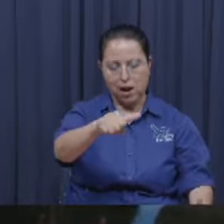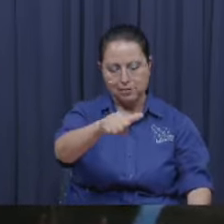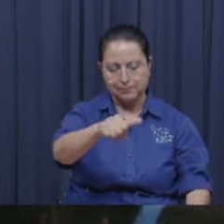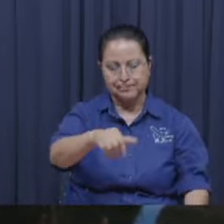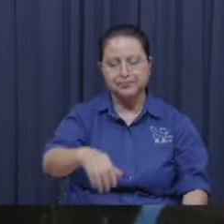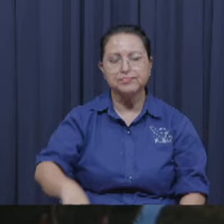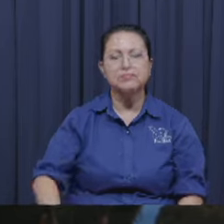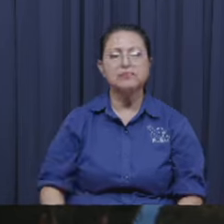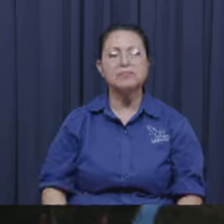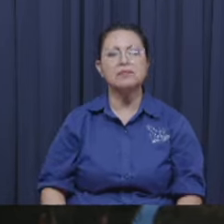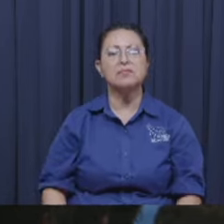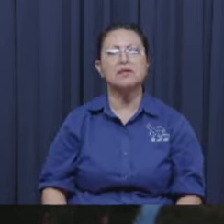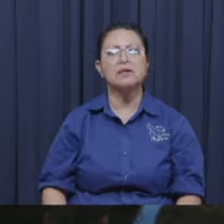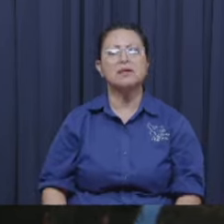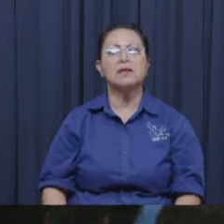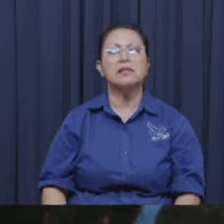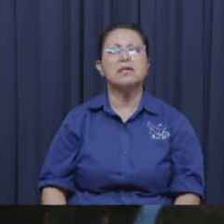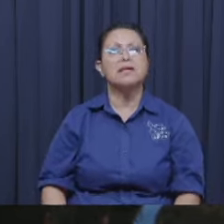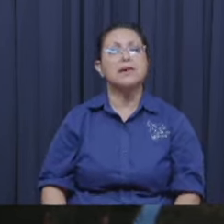alguien estaba,